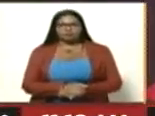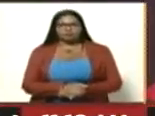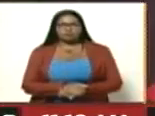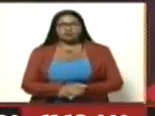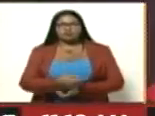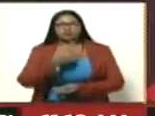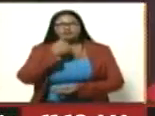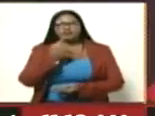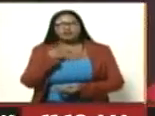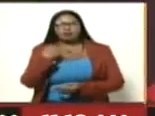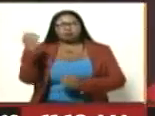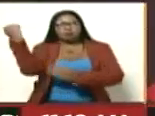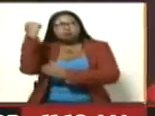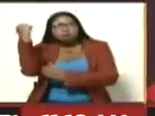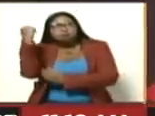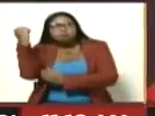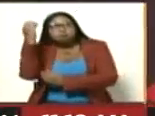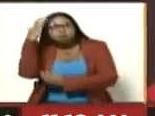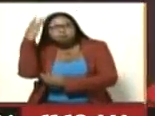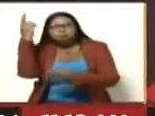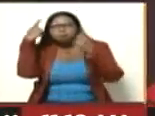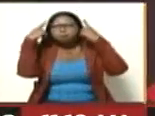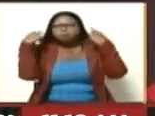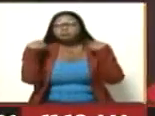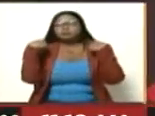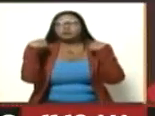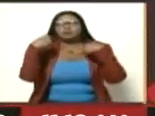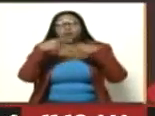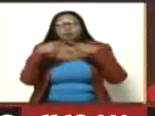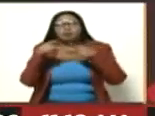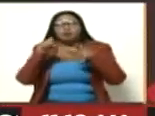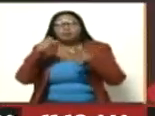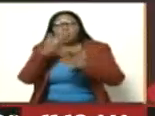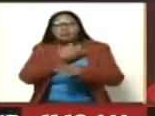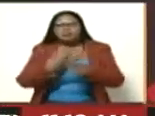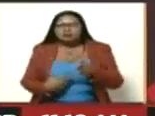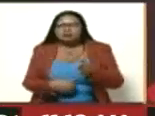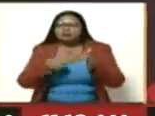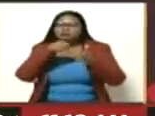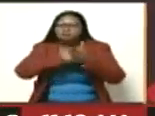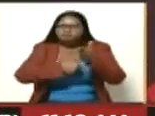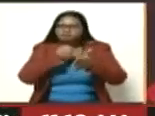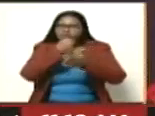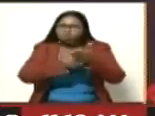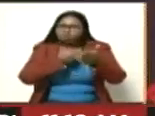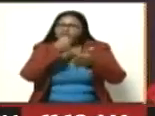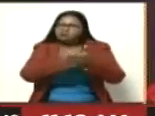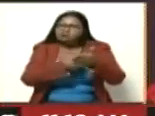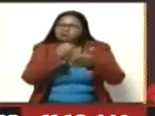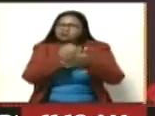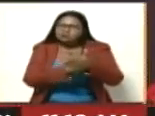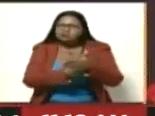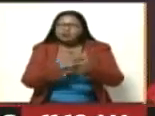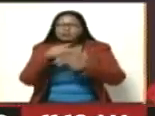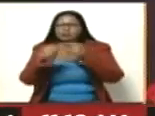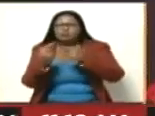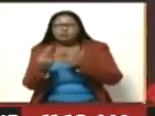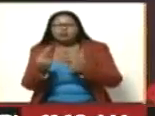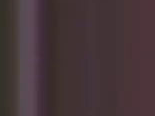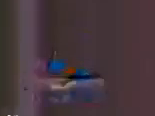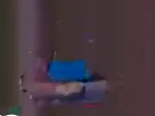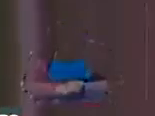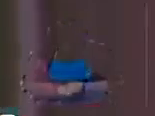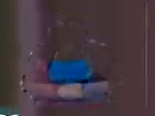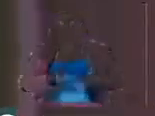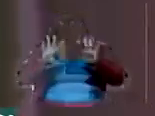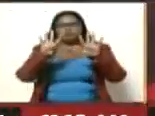me hacía el loco. Pero el presidente insistía. Y resulta que pasaron 9 años